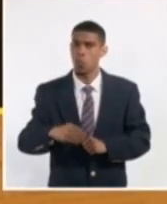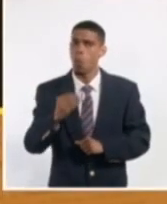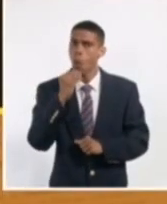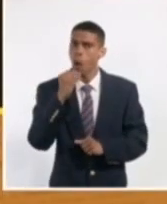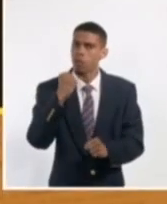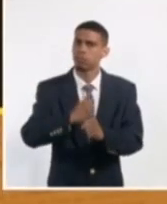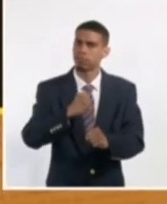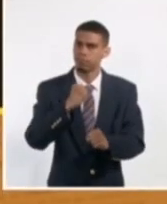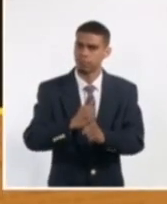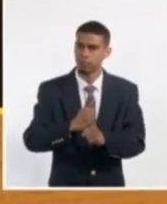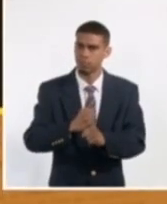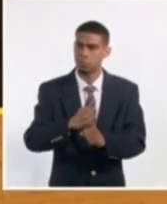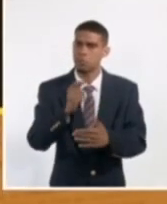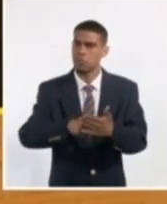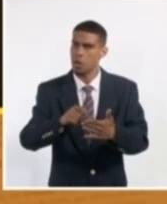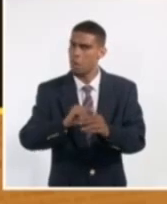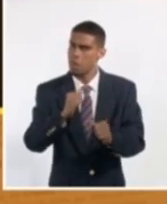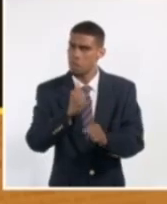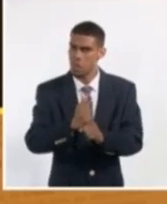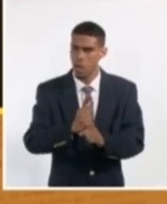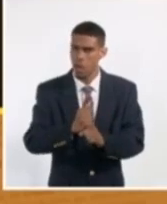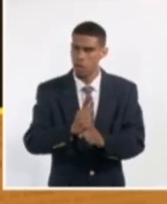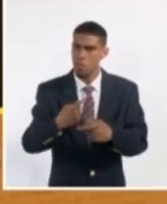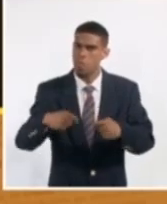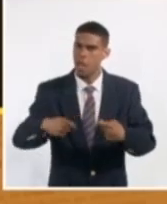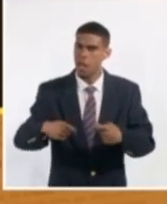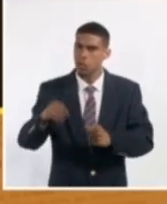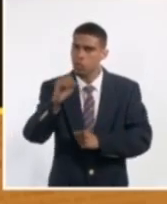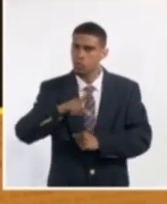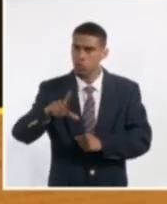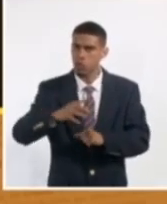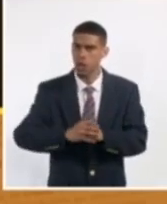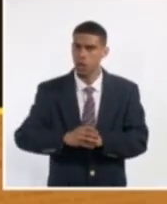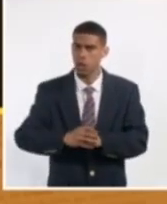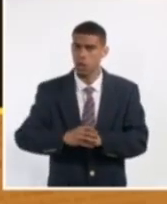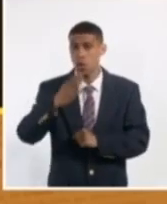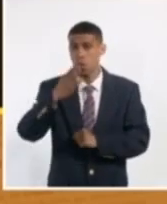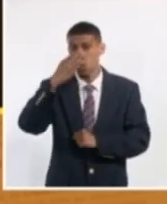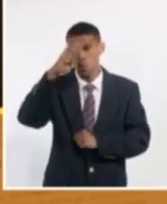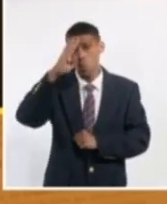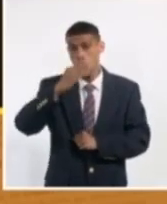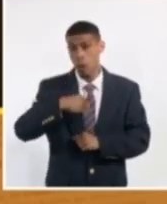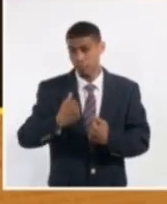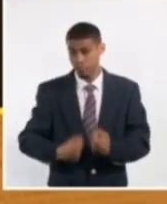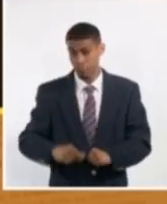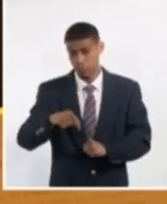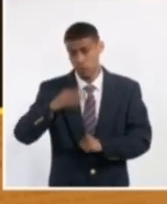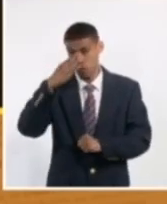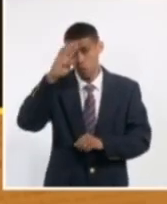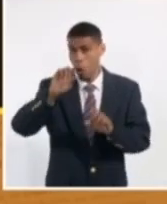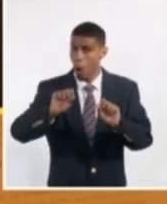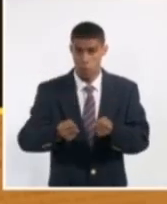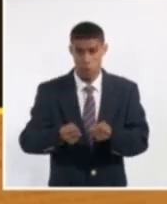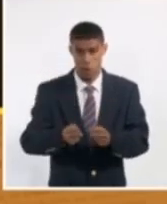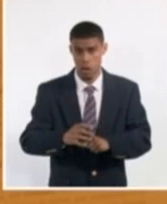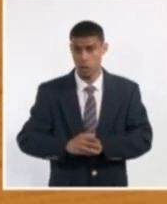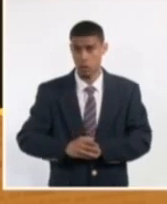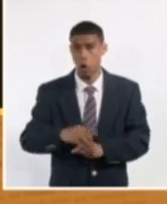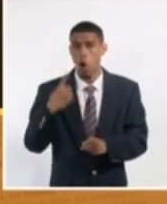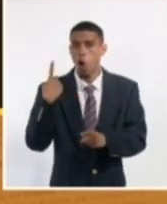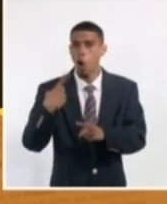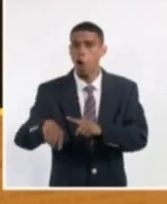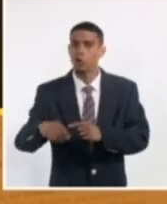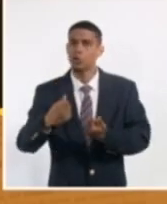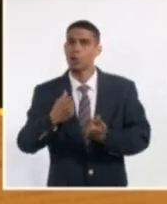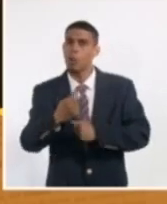los derechos civiles y políticos y, además de esto, ser ciudadano cubano por nacimiento y no tener otra ciudadanía.